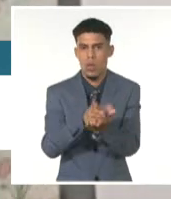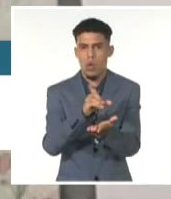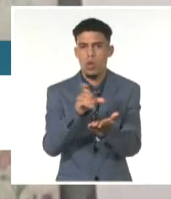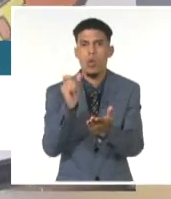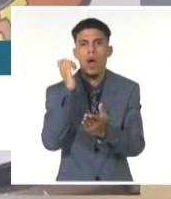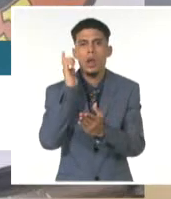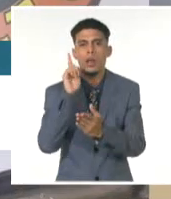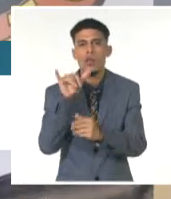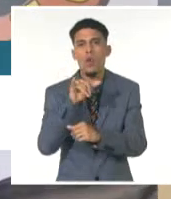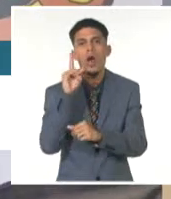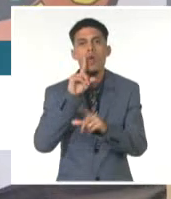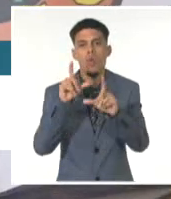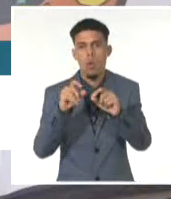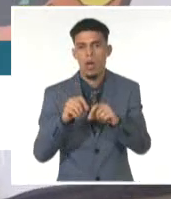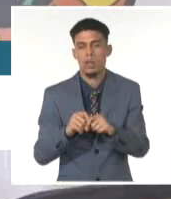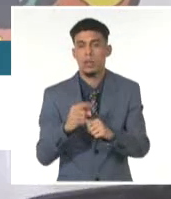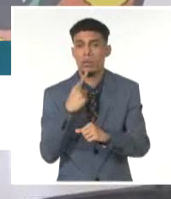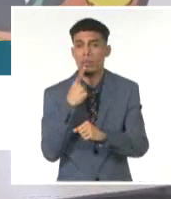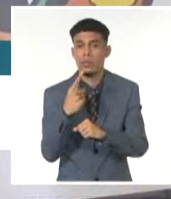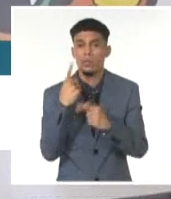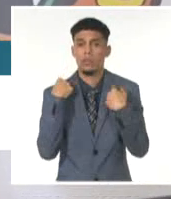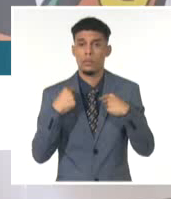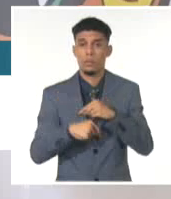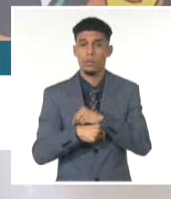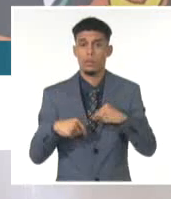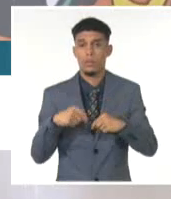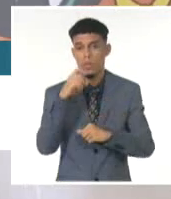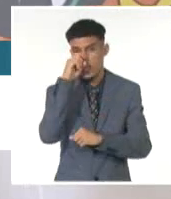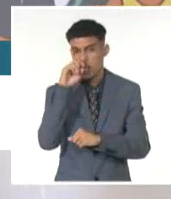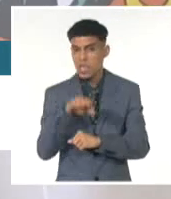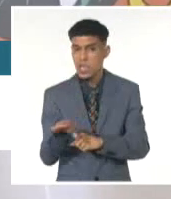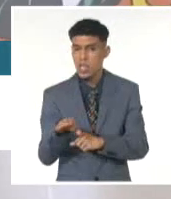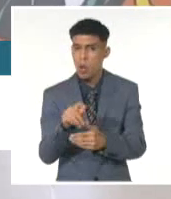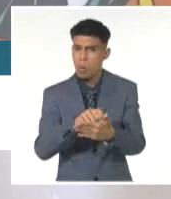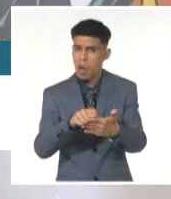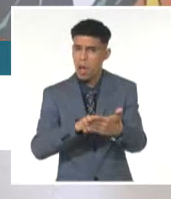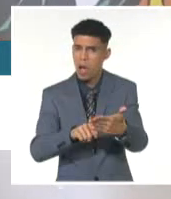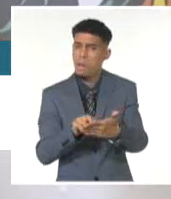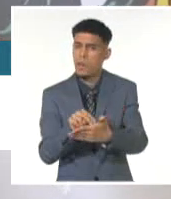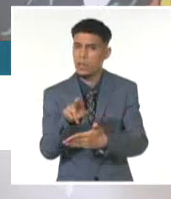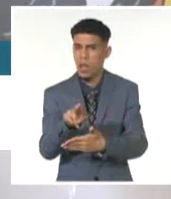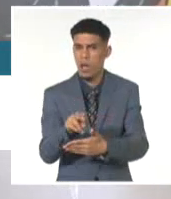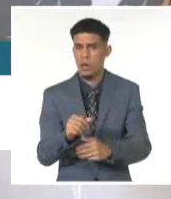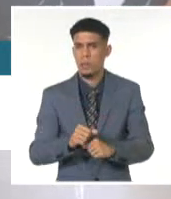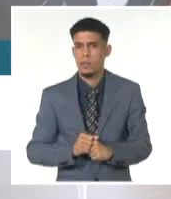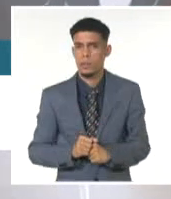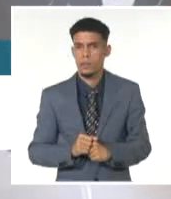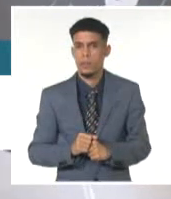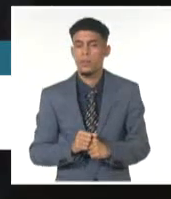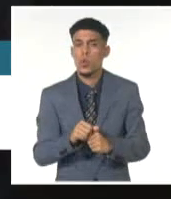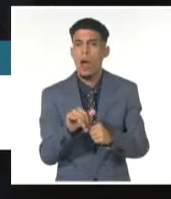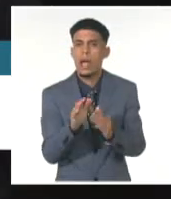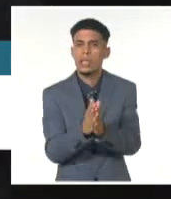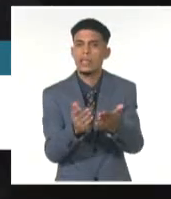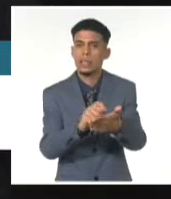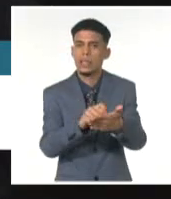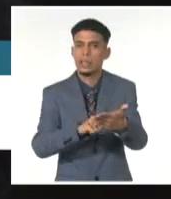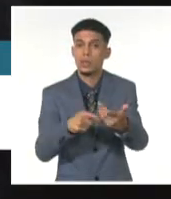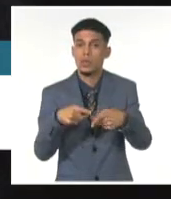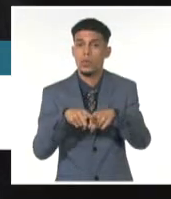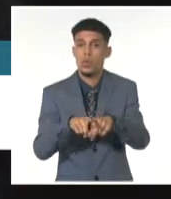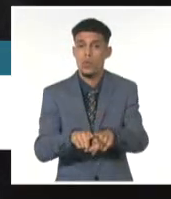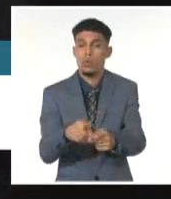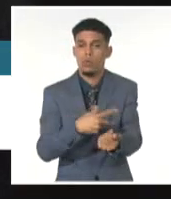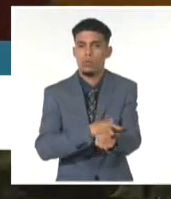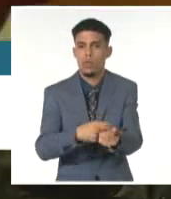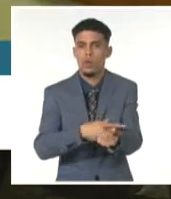juguetes, escribió el pionero capitalino Andrés López Fernández en carta enviada junto a su